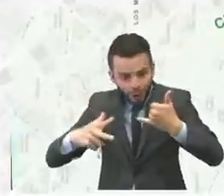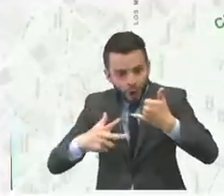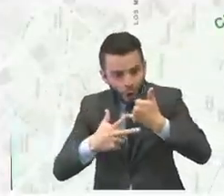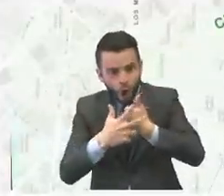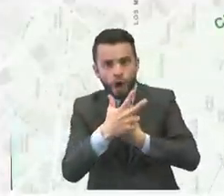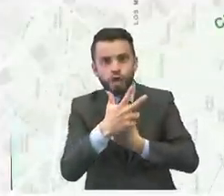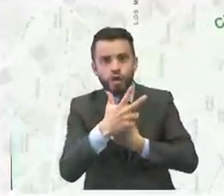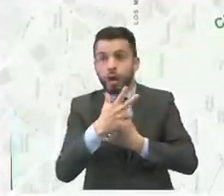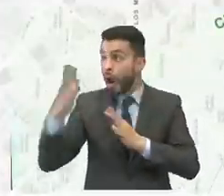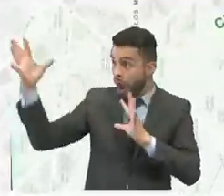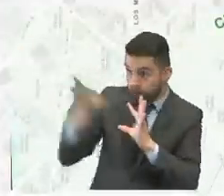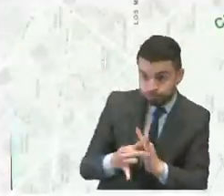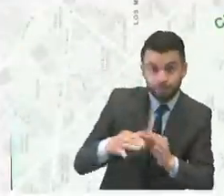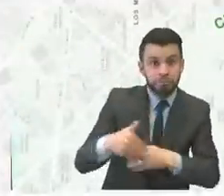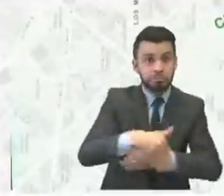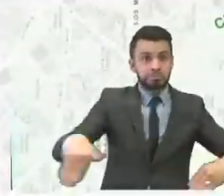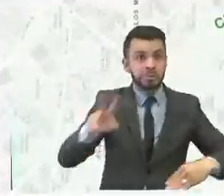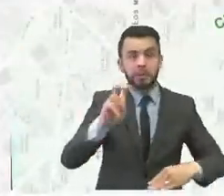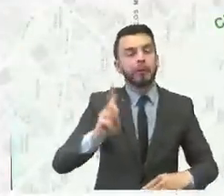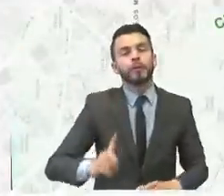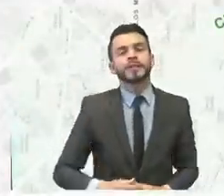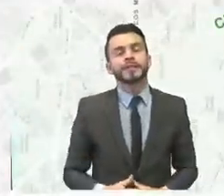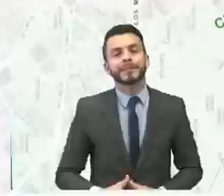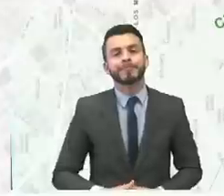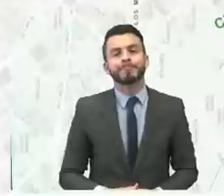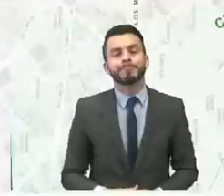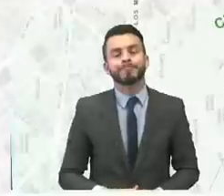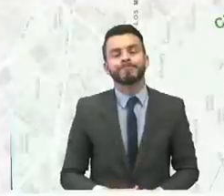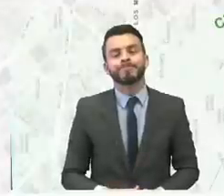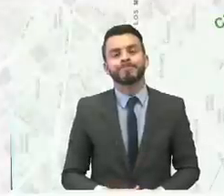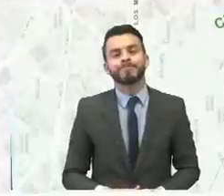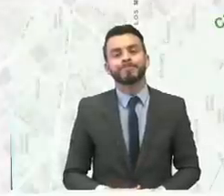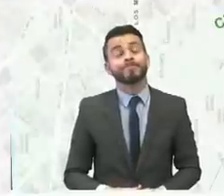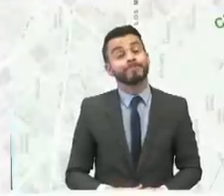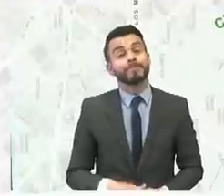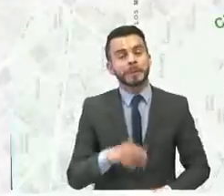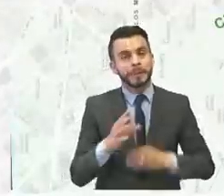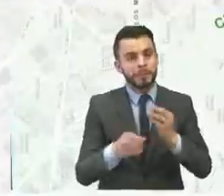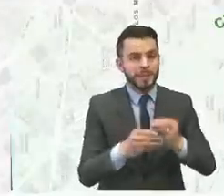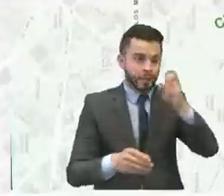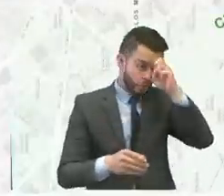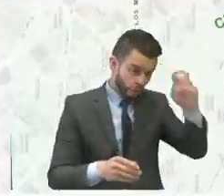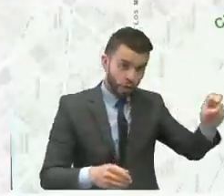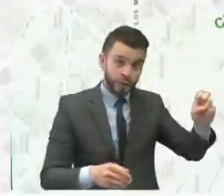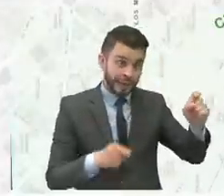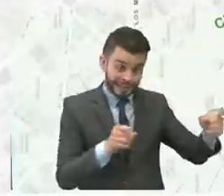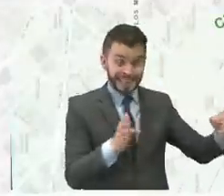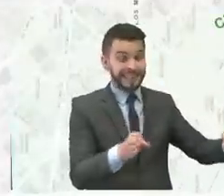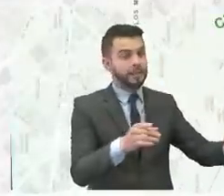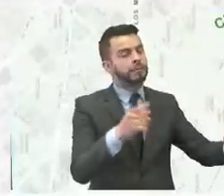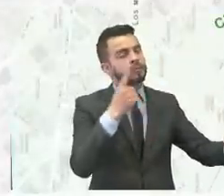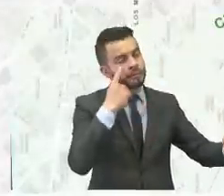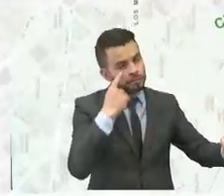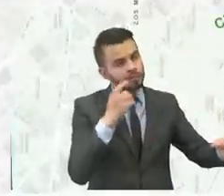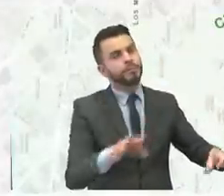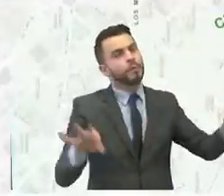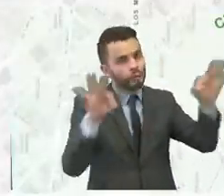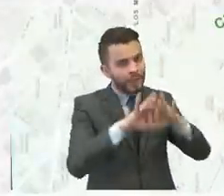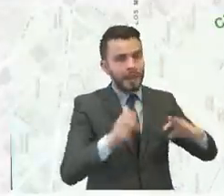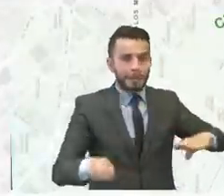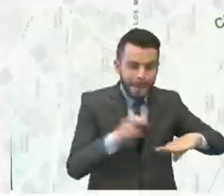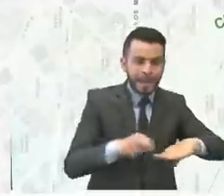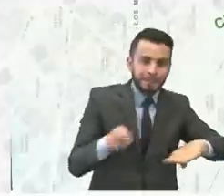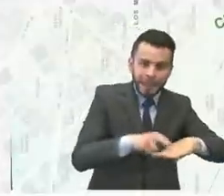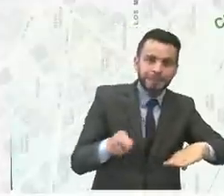integrado con el Corredor Verde Séptimo. Y es un gran receptor y generador de viajes. O sea, que aquí hay que, a este tramo hay que ponerle ojo en que necesita algo de